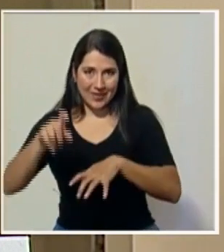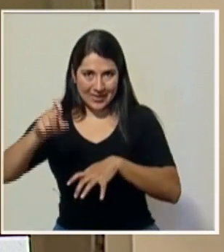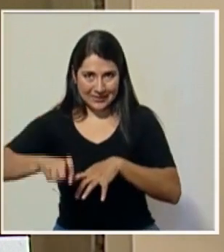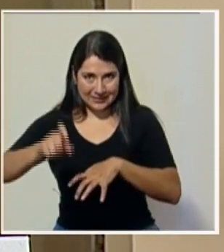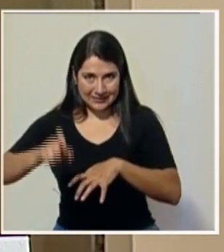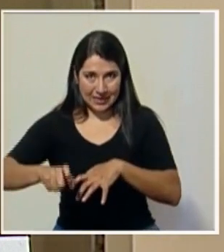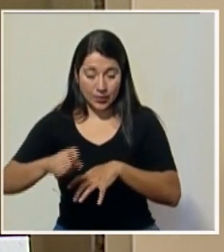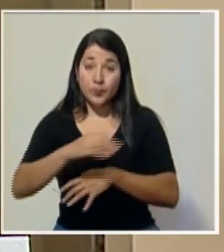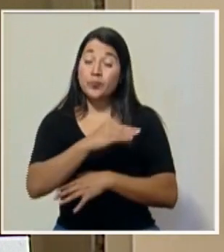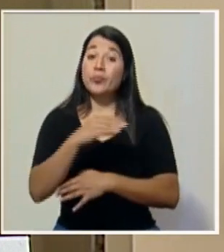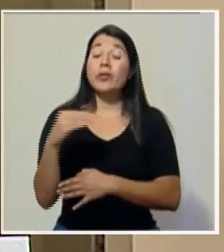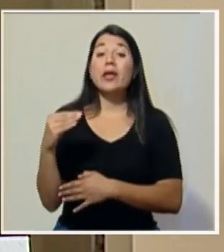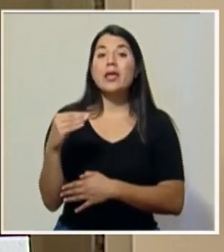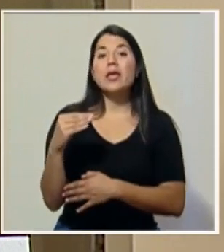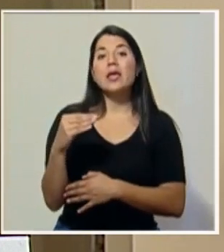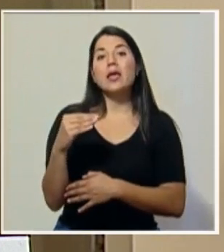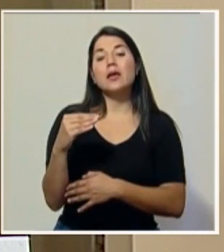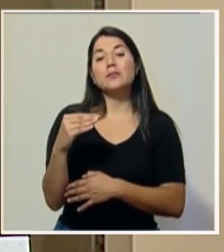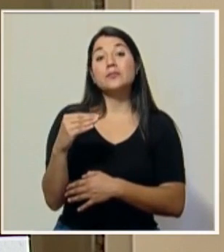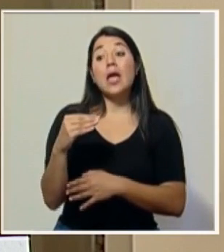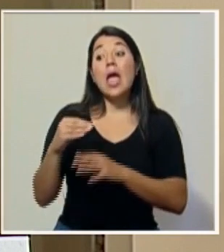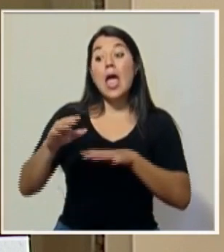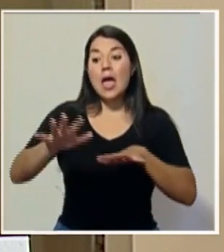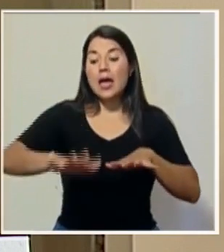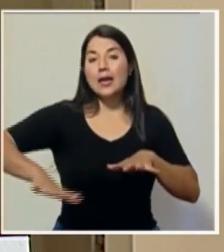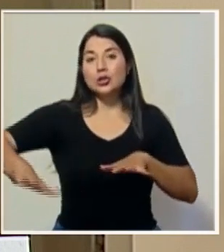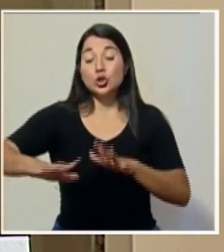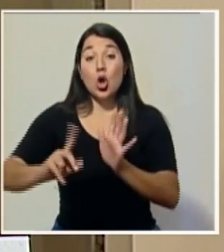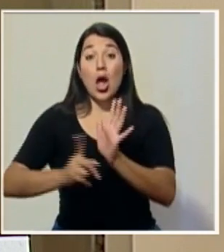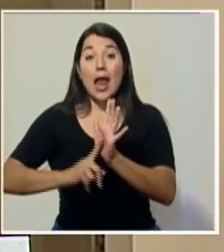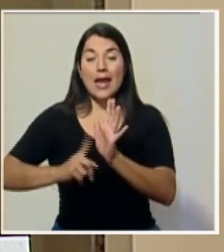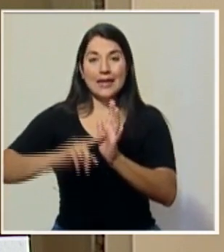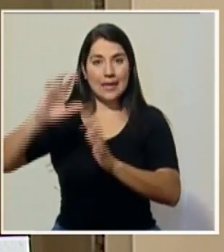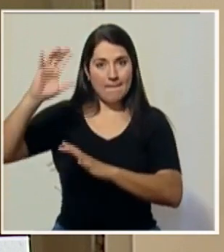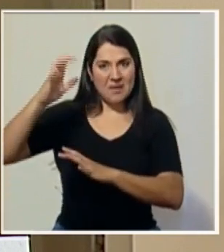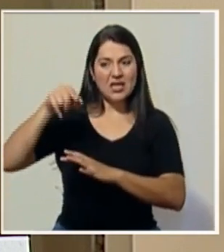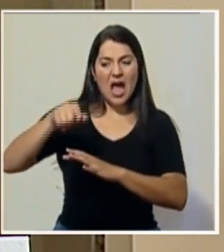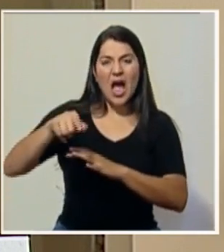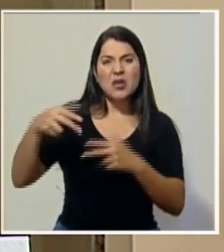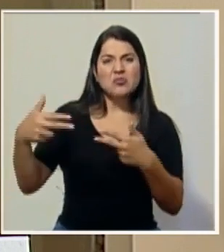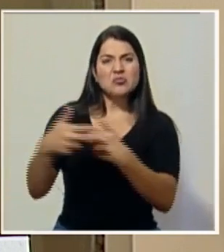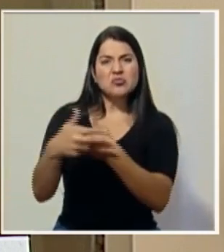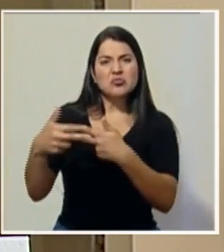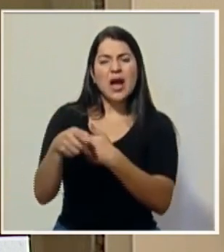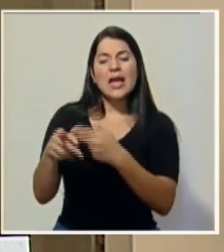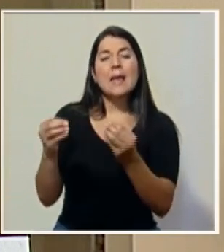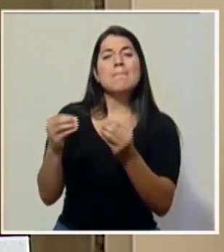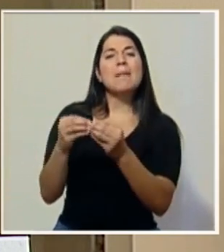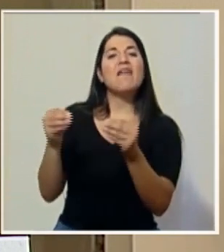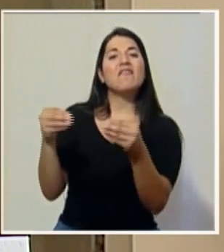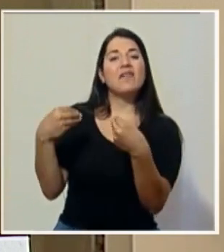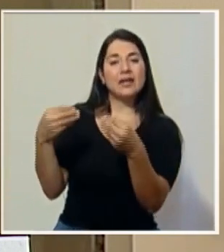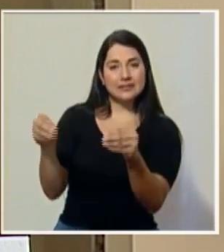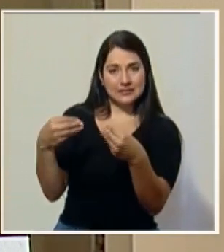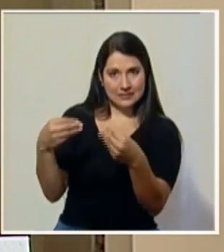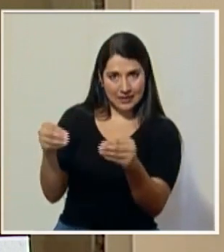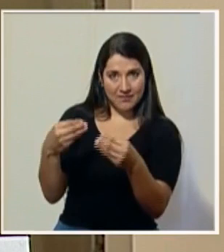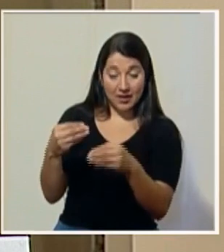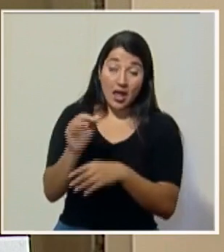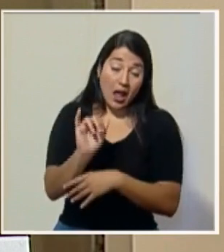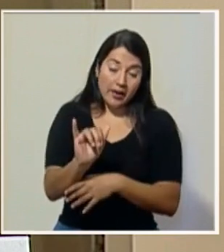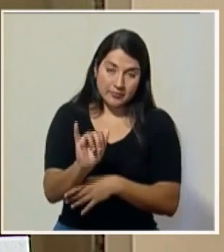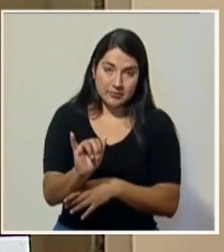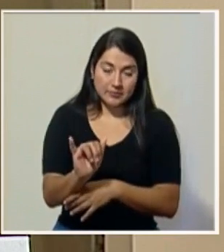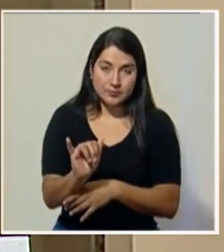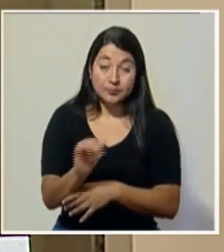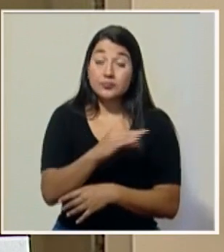laborales están restringidas. En los cantones de alerta amarilla, pues la circulación de vehículos es más amplia. Sí se mantiene en esa